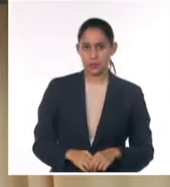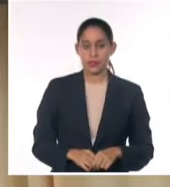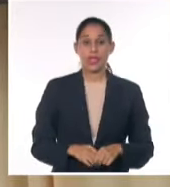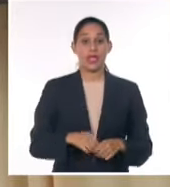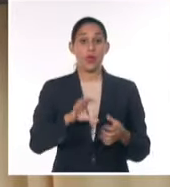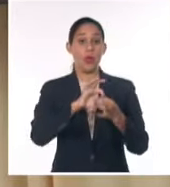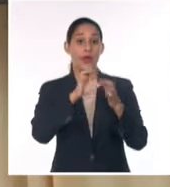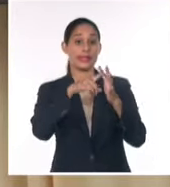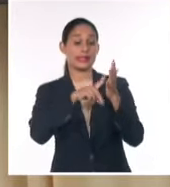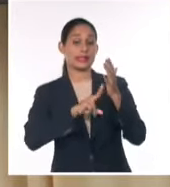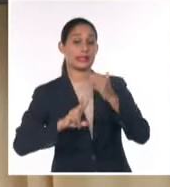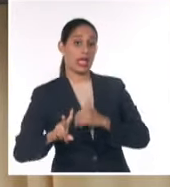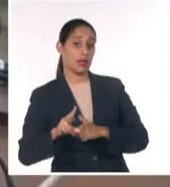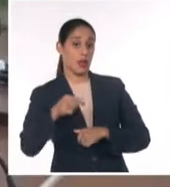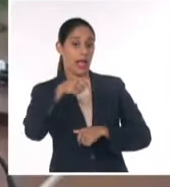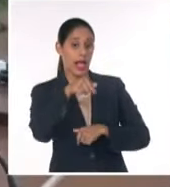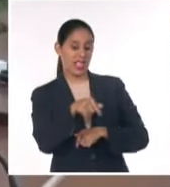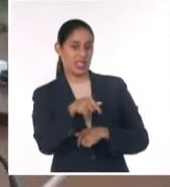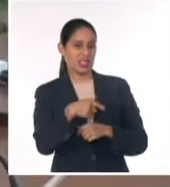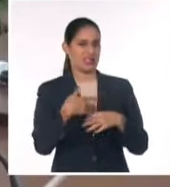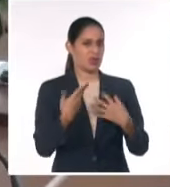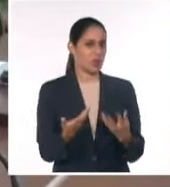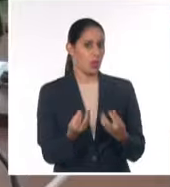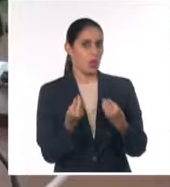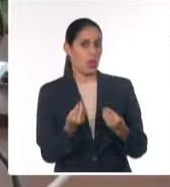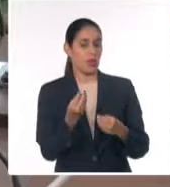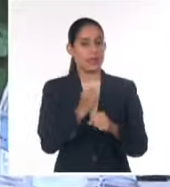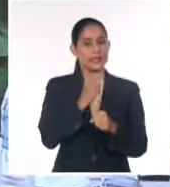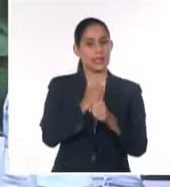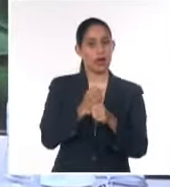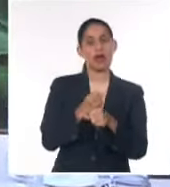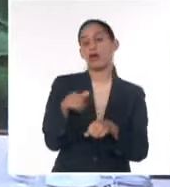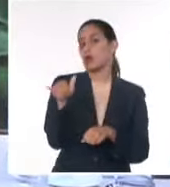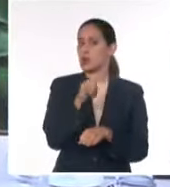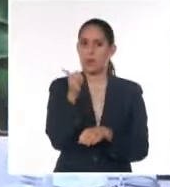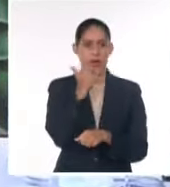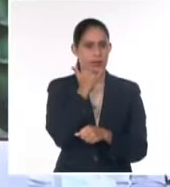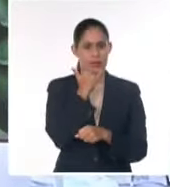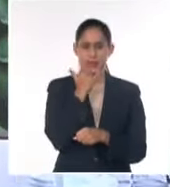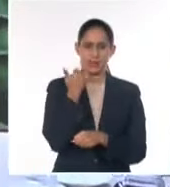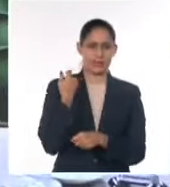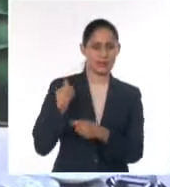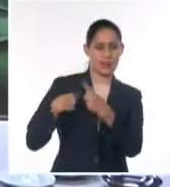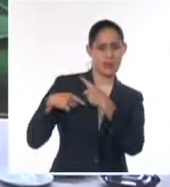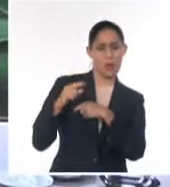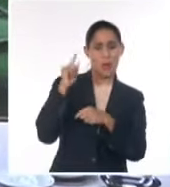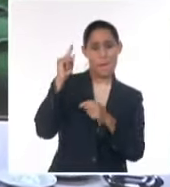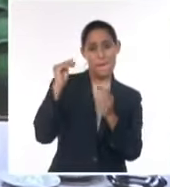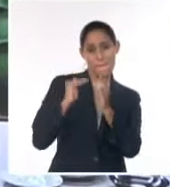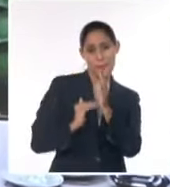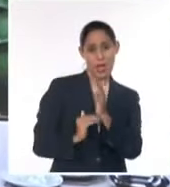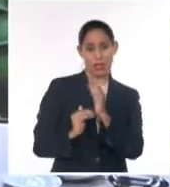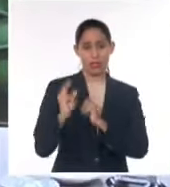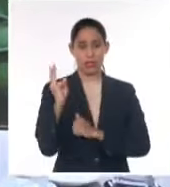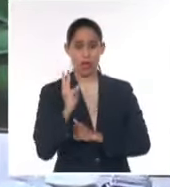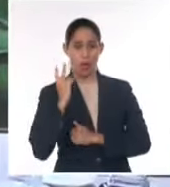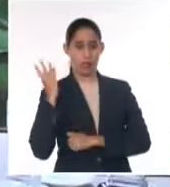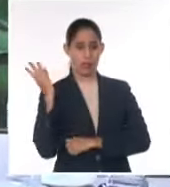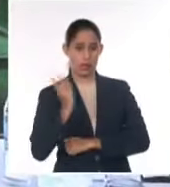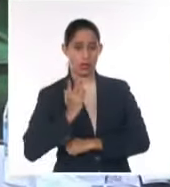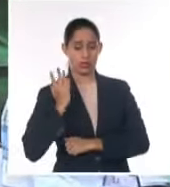de la recuperación de ese territorio oriental, también severamente afectado hace menos de un mes por el huracán Oscar. Ya